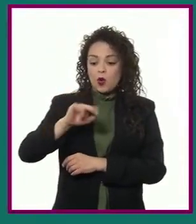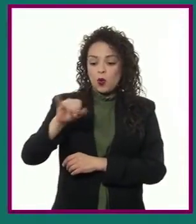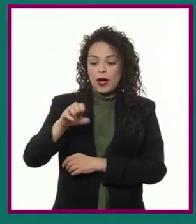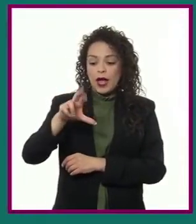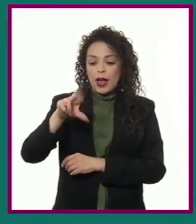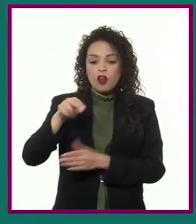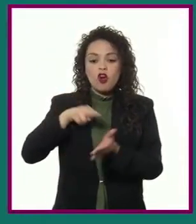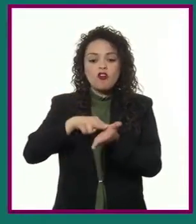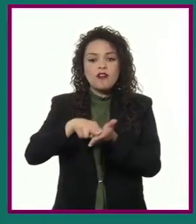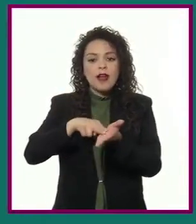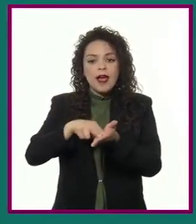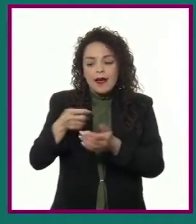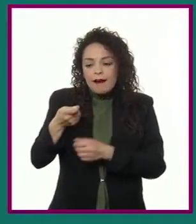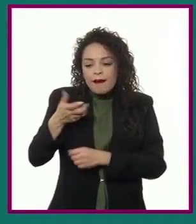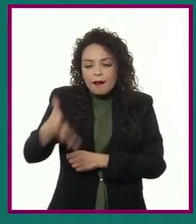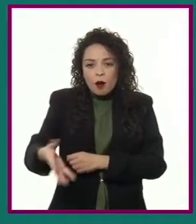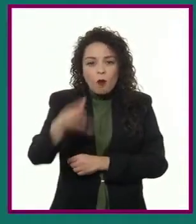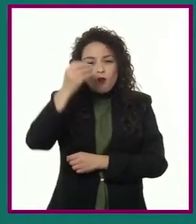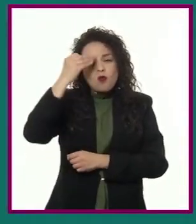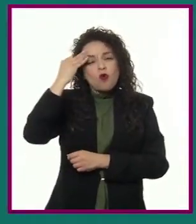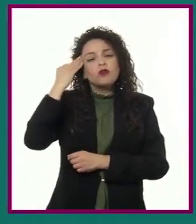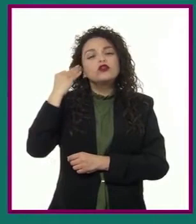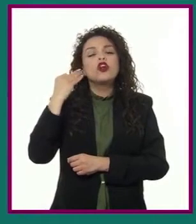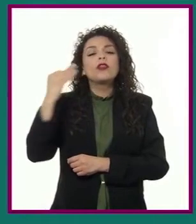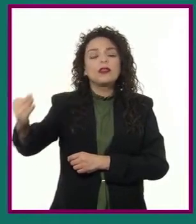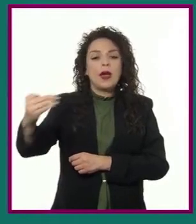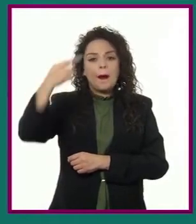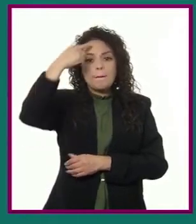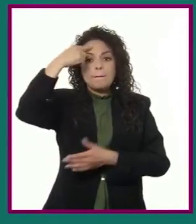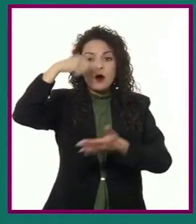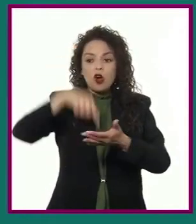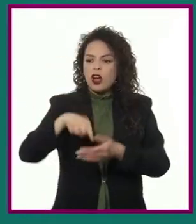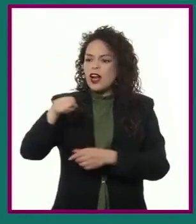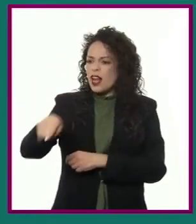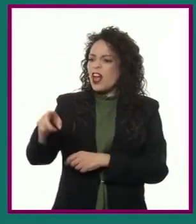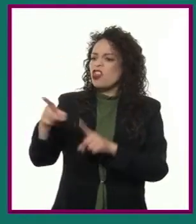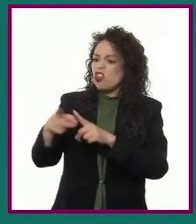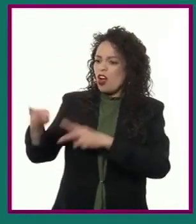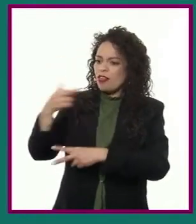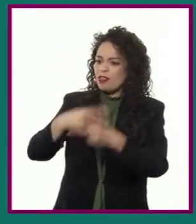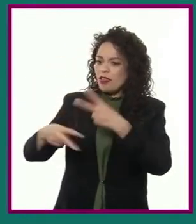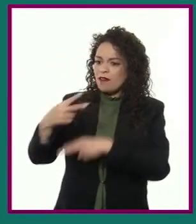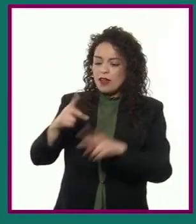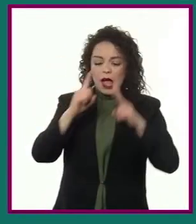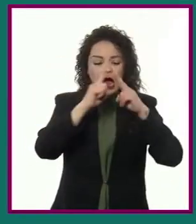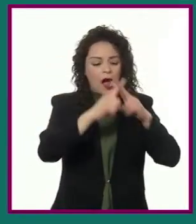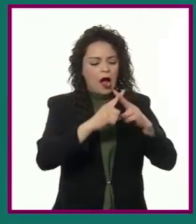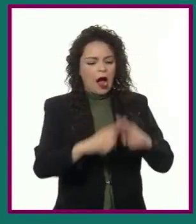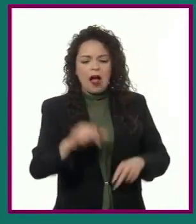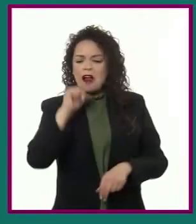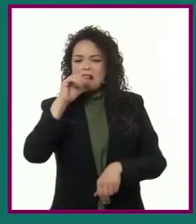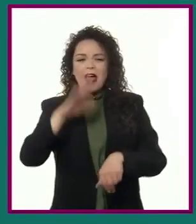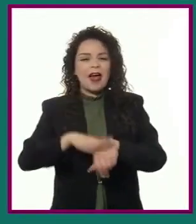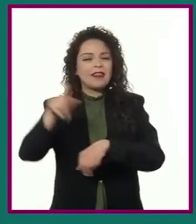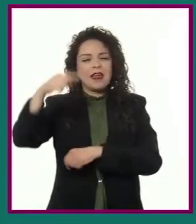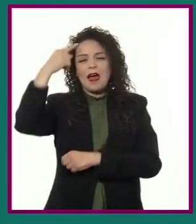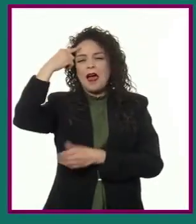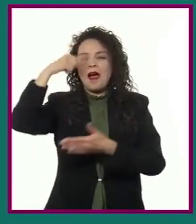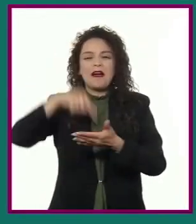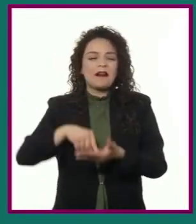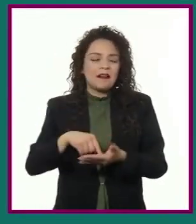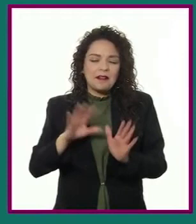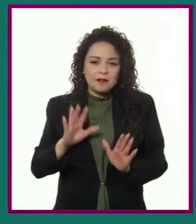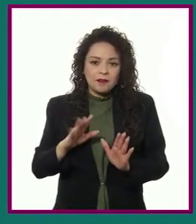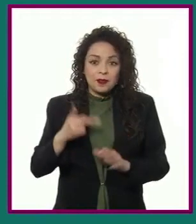y por mucho tiempo se pensó que solo era producto de los cálculos matemáticos. En los años